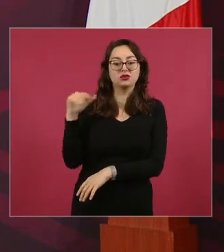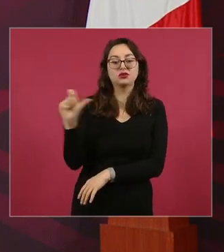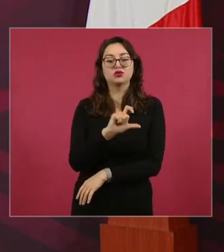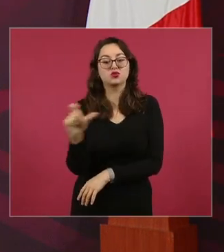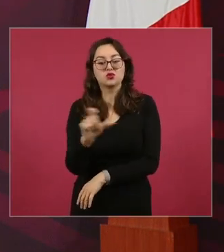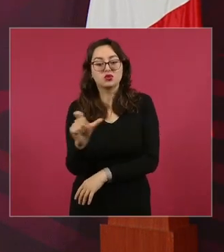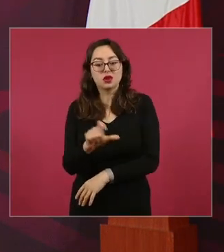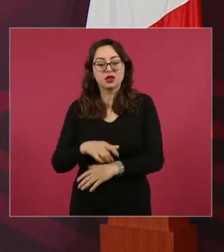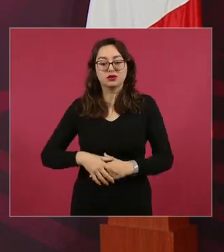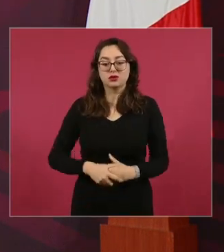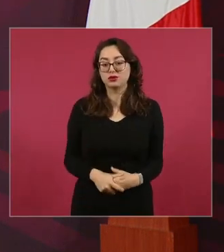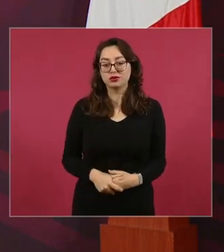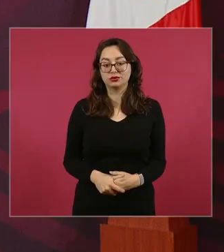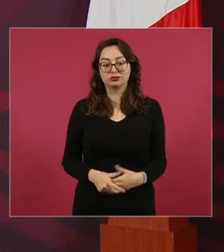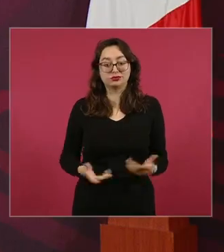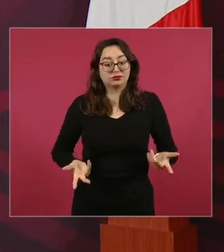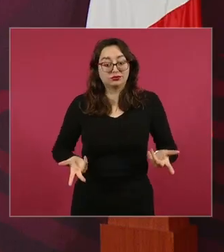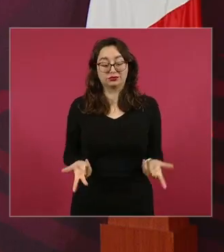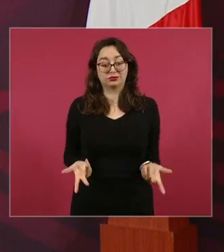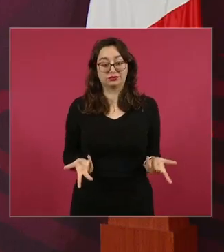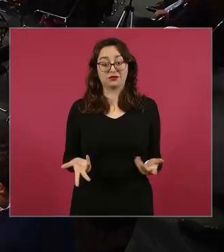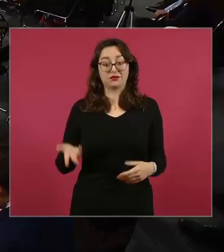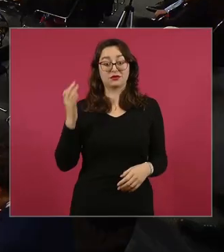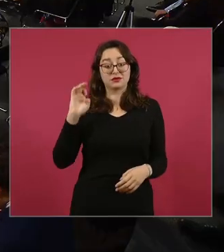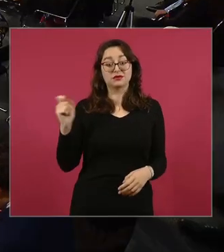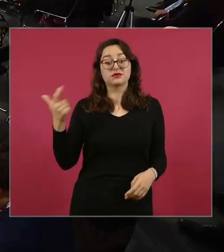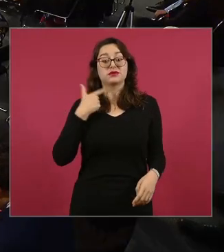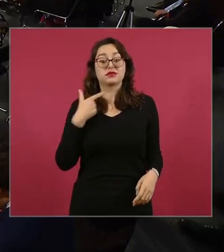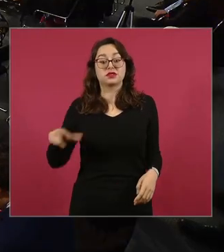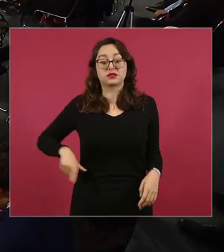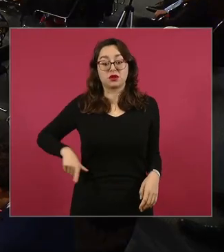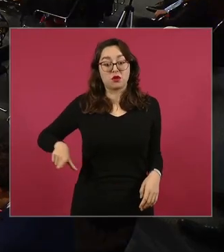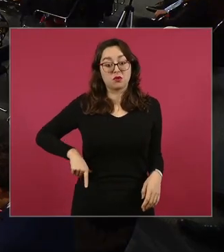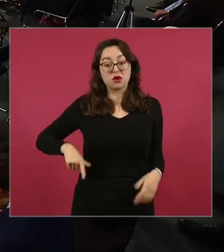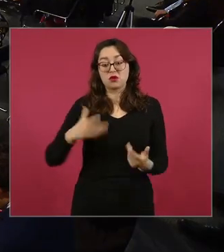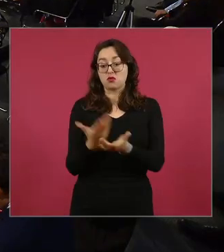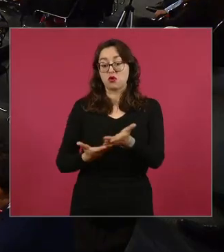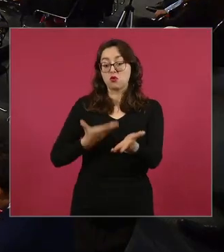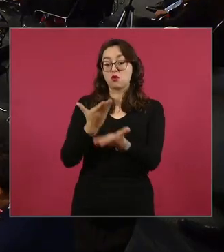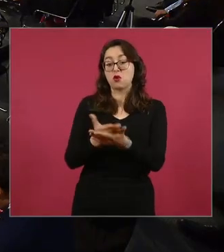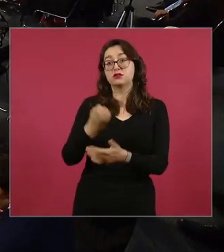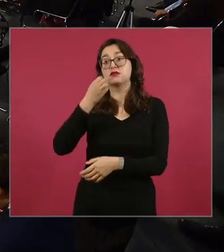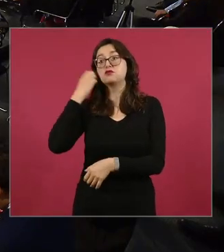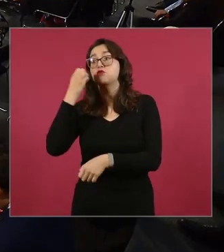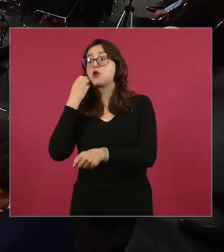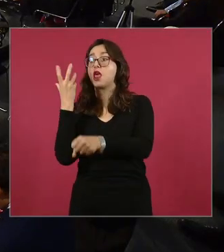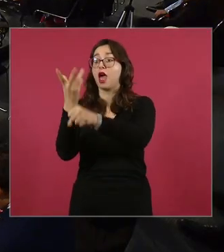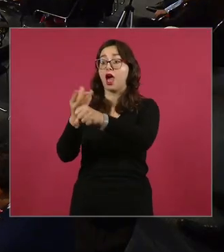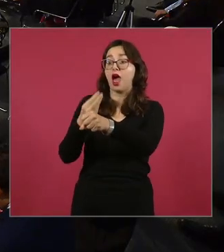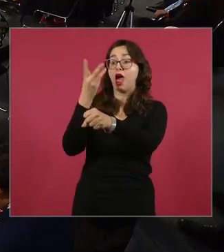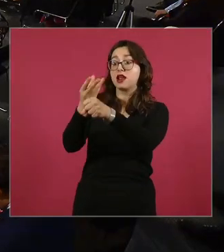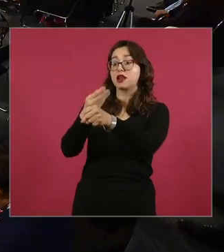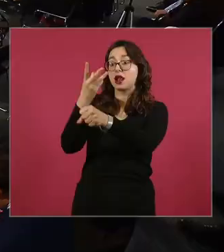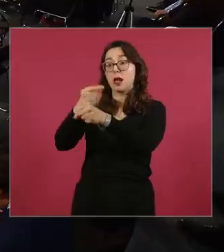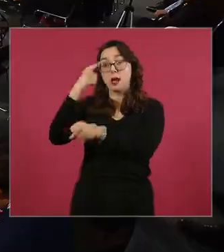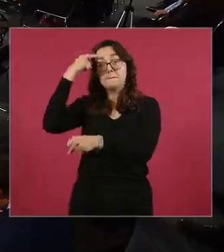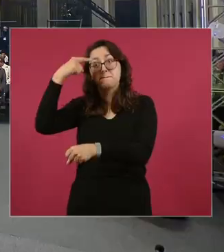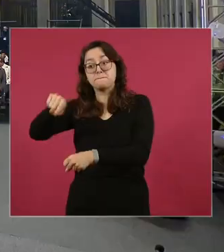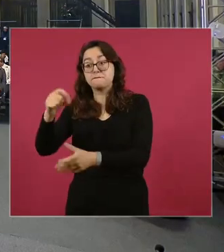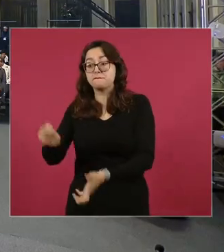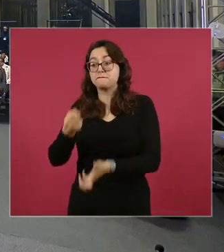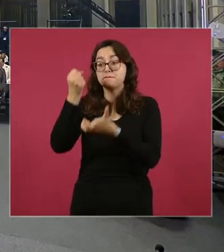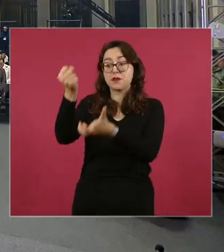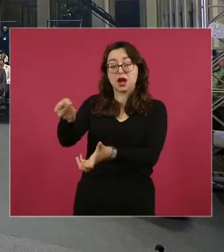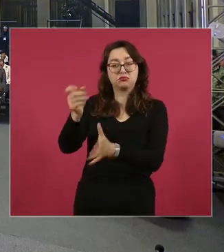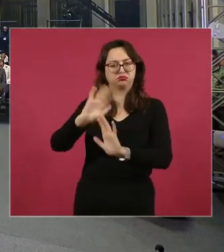querían era que los padres de familia se hicieran cargo del mantenimiento de las escuelas. Sí, pero en inseguridad, en los